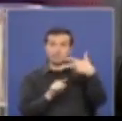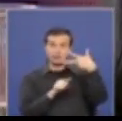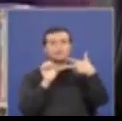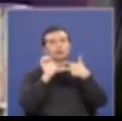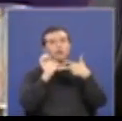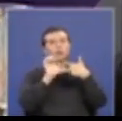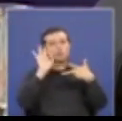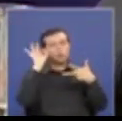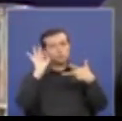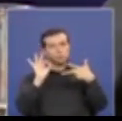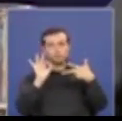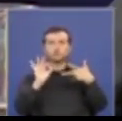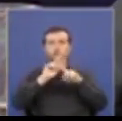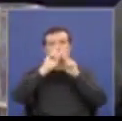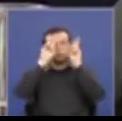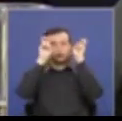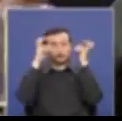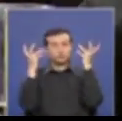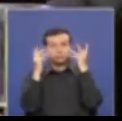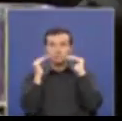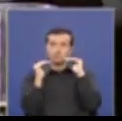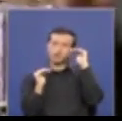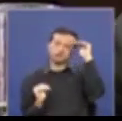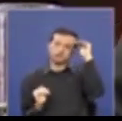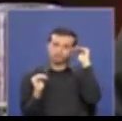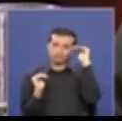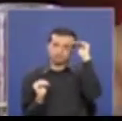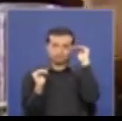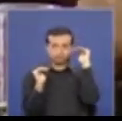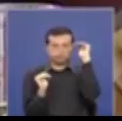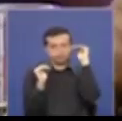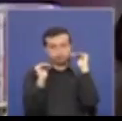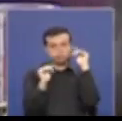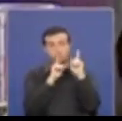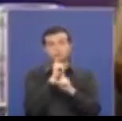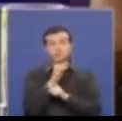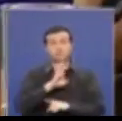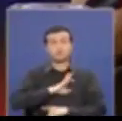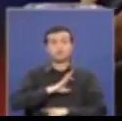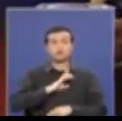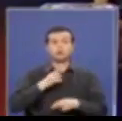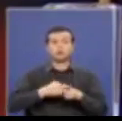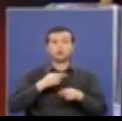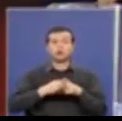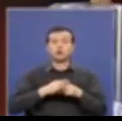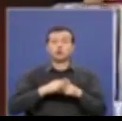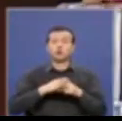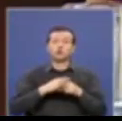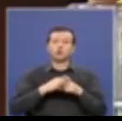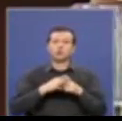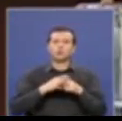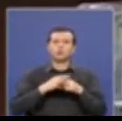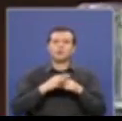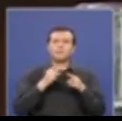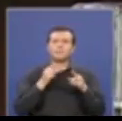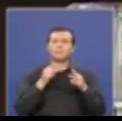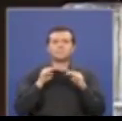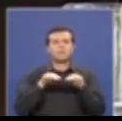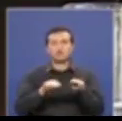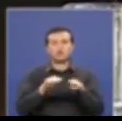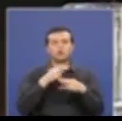suba la inequidad. Esto está medido por un coeficiente técnico que se llama coeficiente de